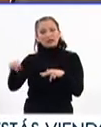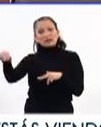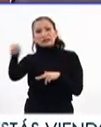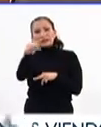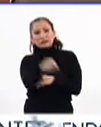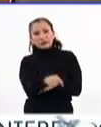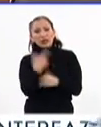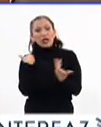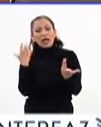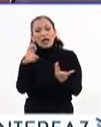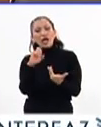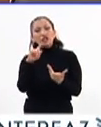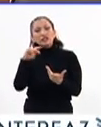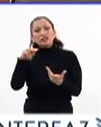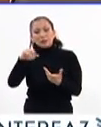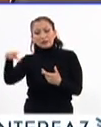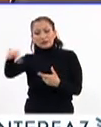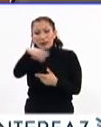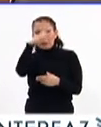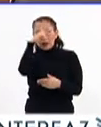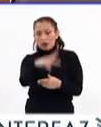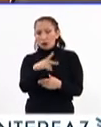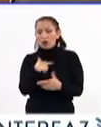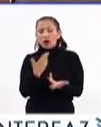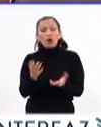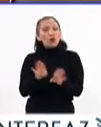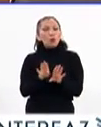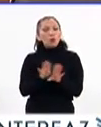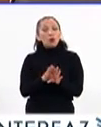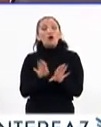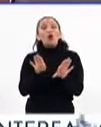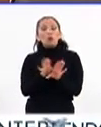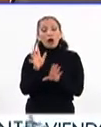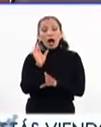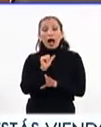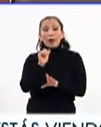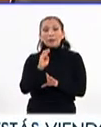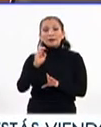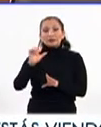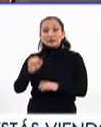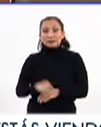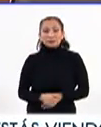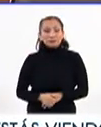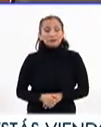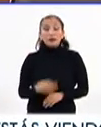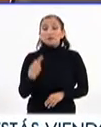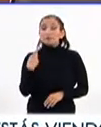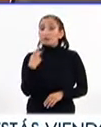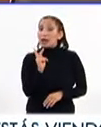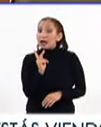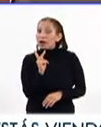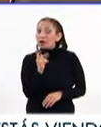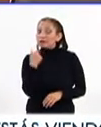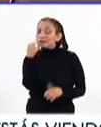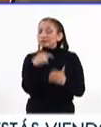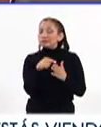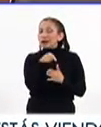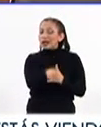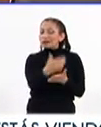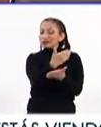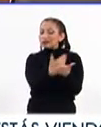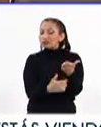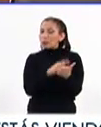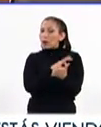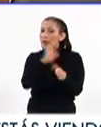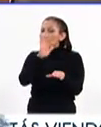representatividad de ecosistemas en México y especies a través de las ADBCs. Sin embargo, creemos que este instrumento tiene